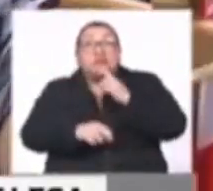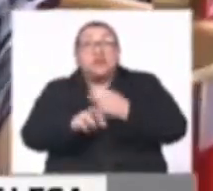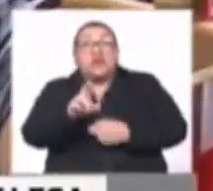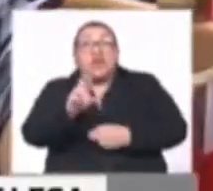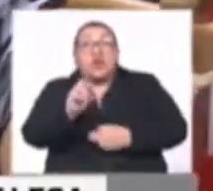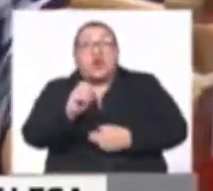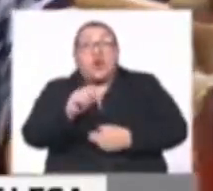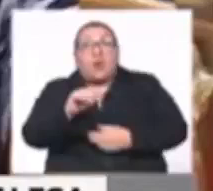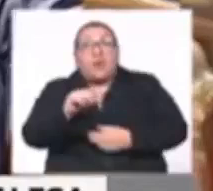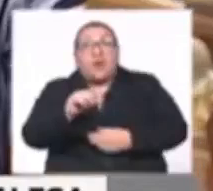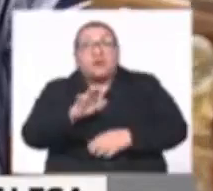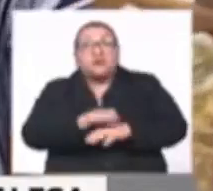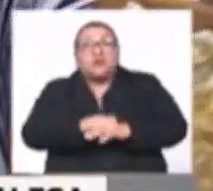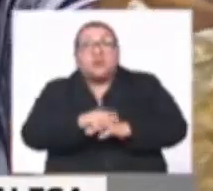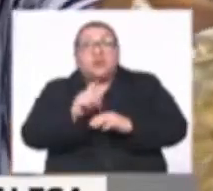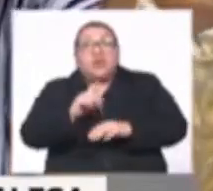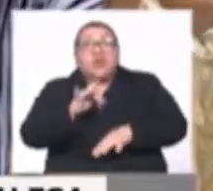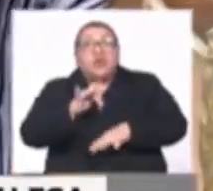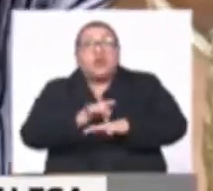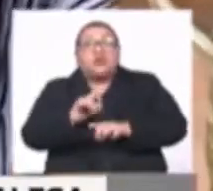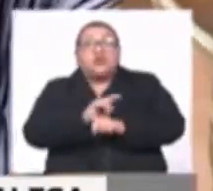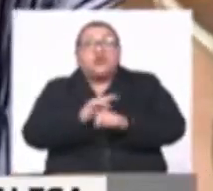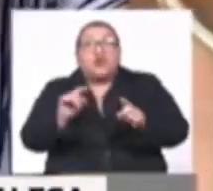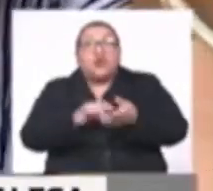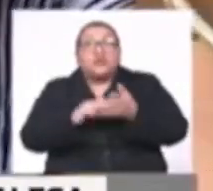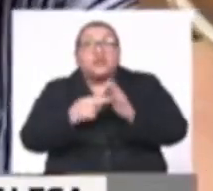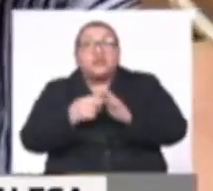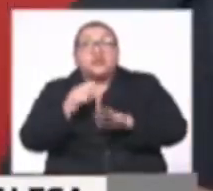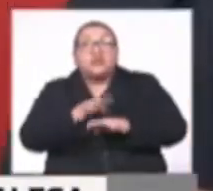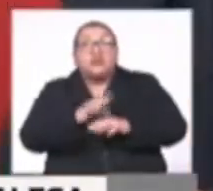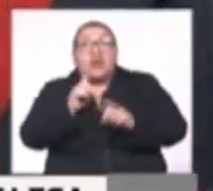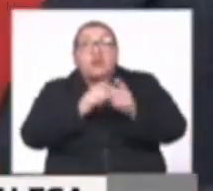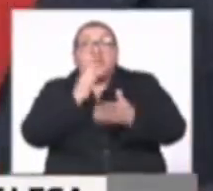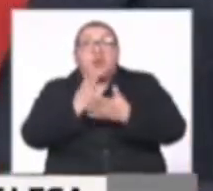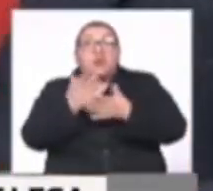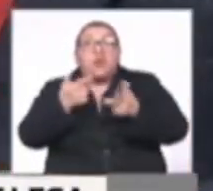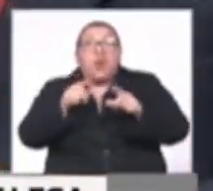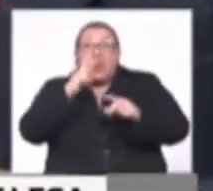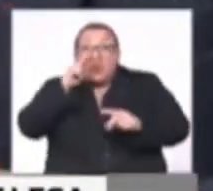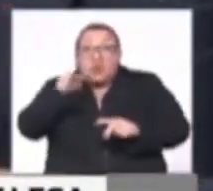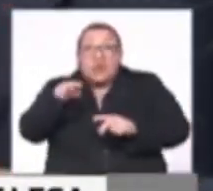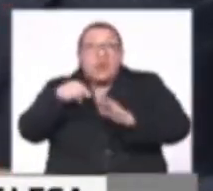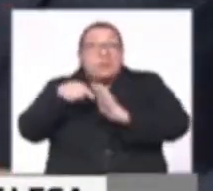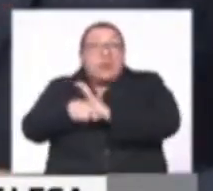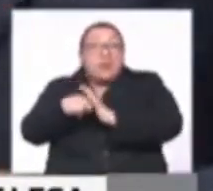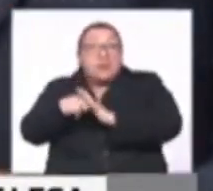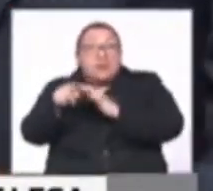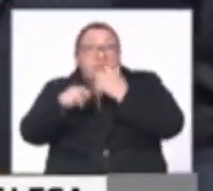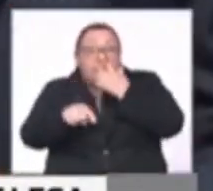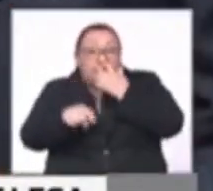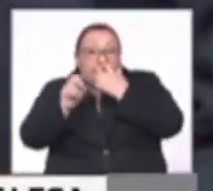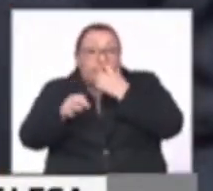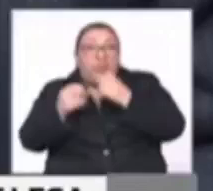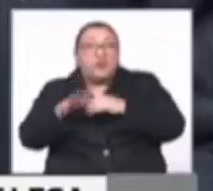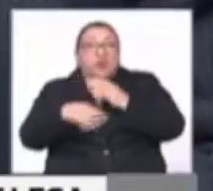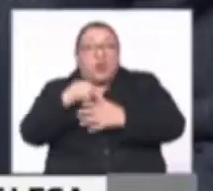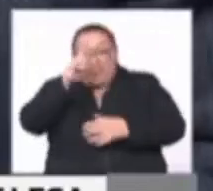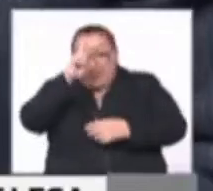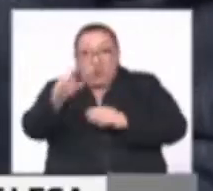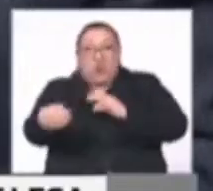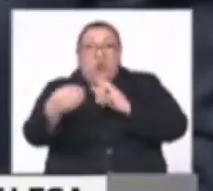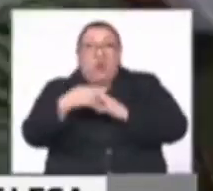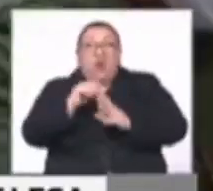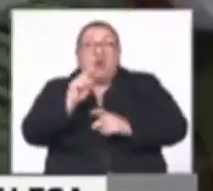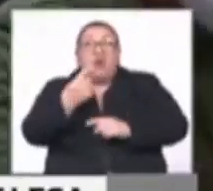la Convención sobre la imprescriptibilidad de los crímenes de lesa humanidad, entraron en vigor para nuestro país el